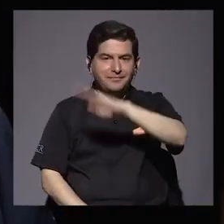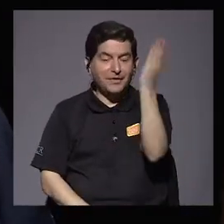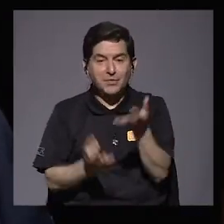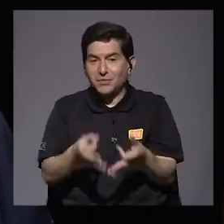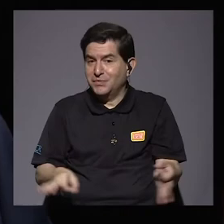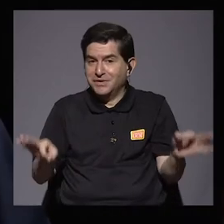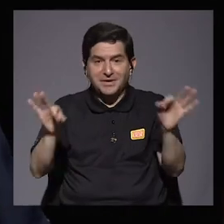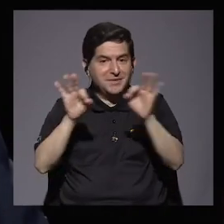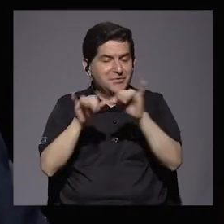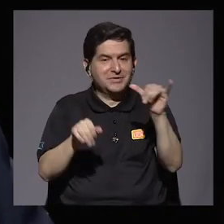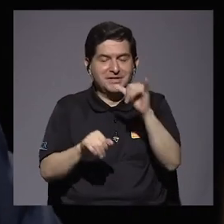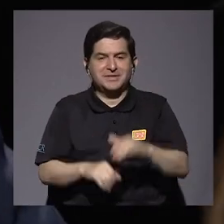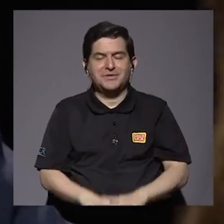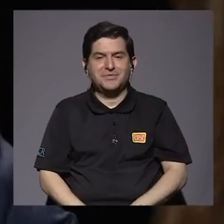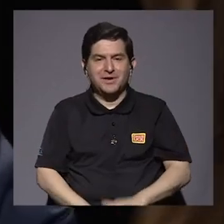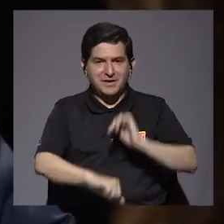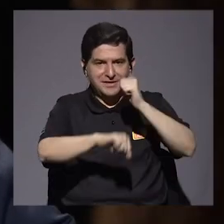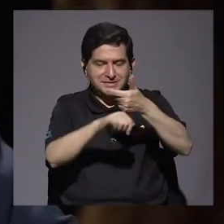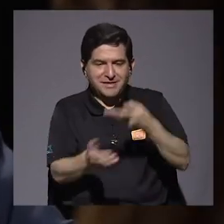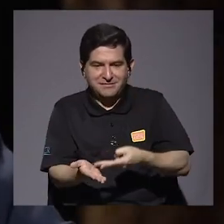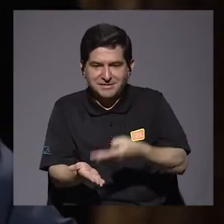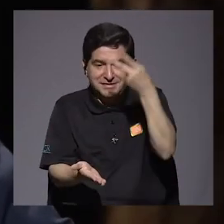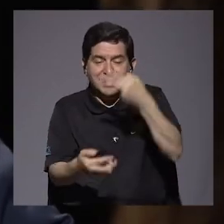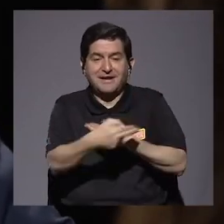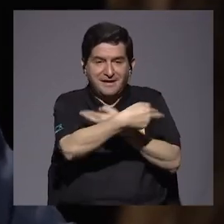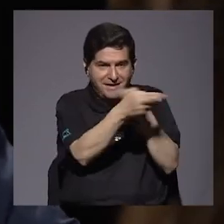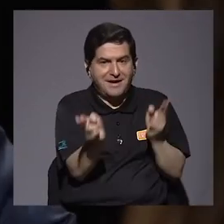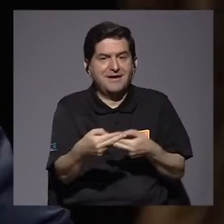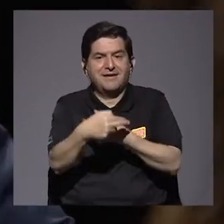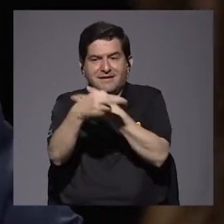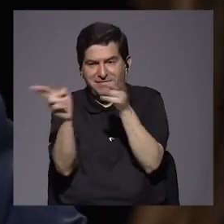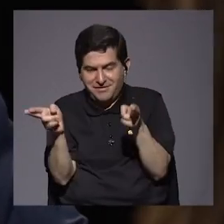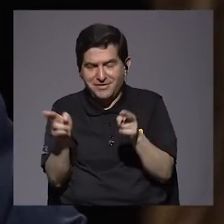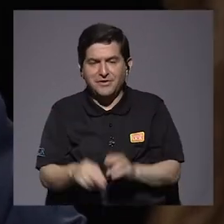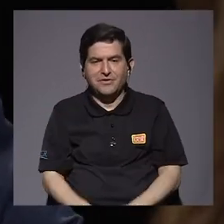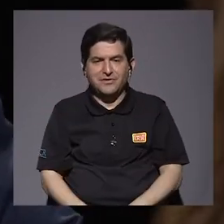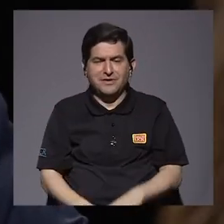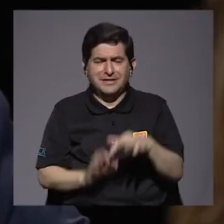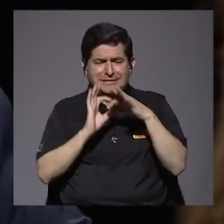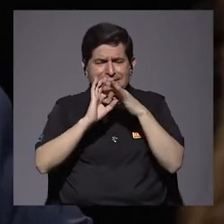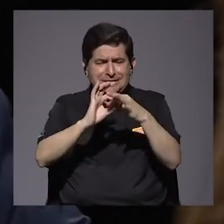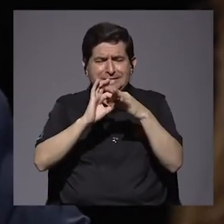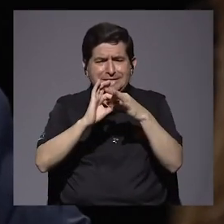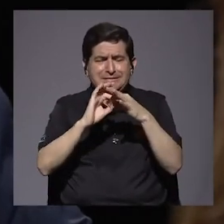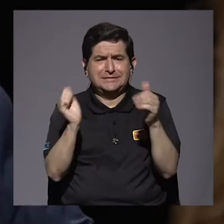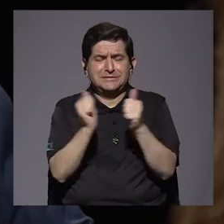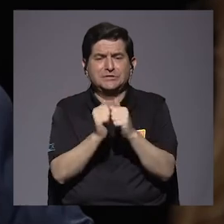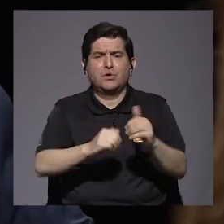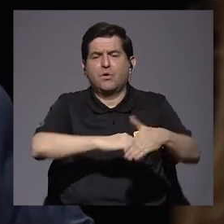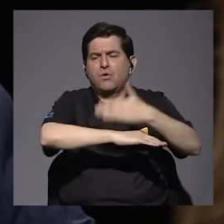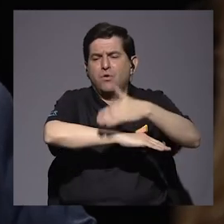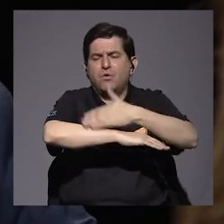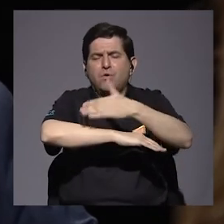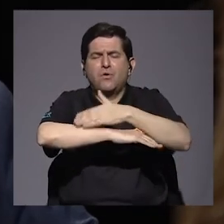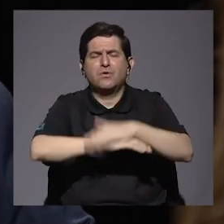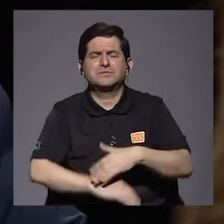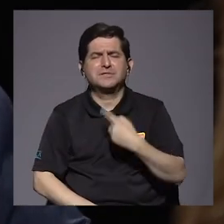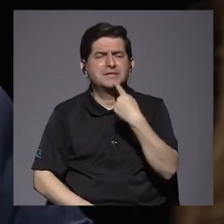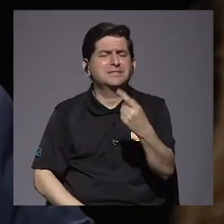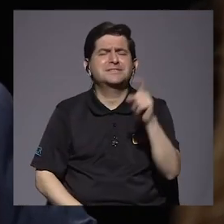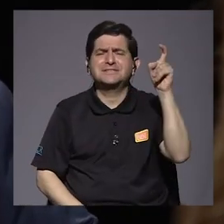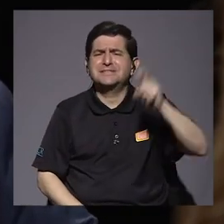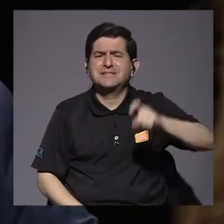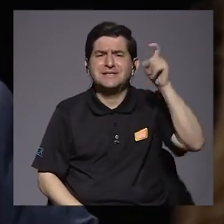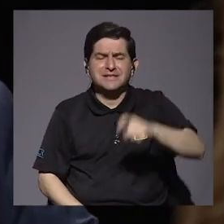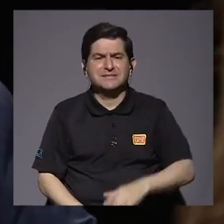tan importante que le asignáramos valor a esa regionalización, porque está íntimamente relacionado con costas que han vociferado la